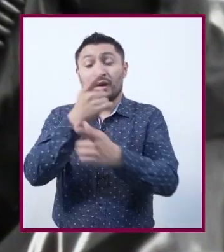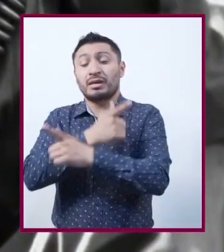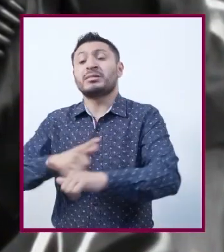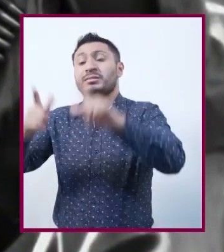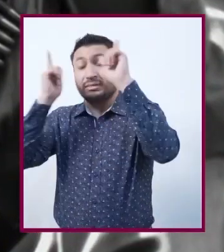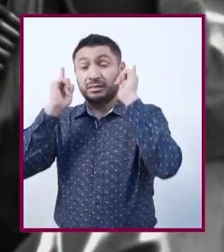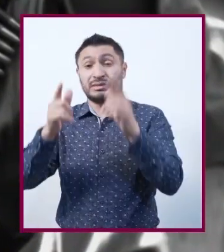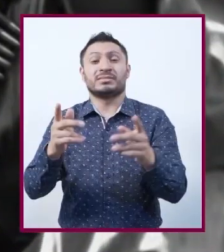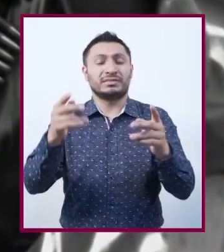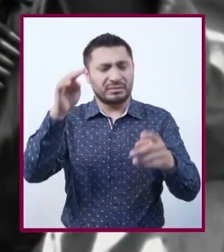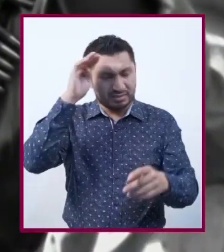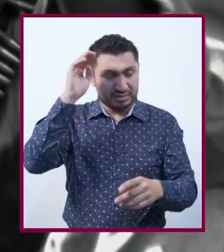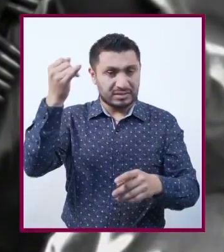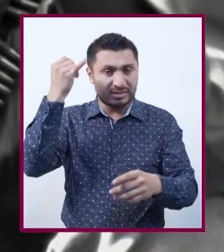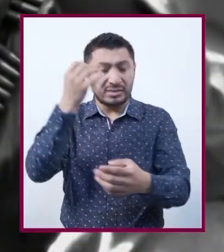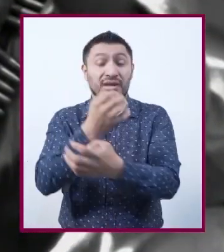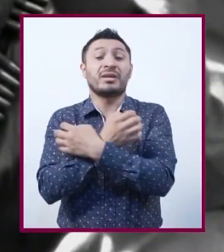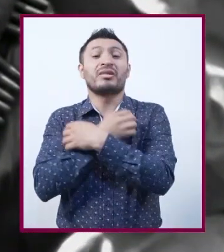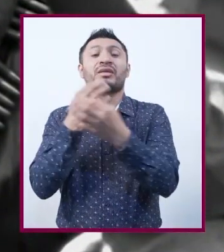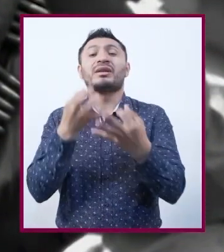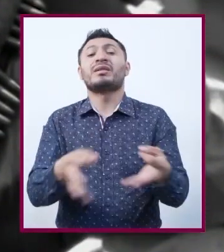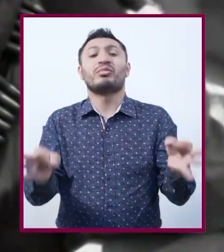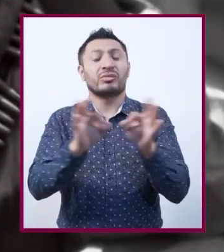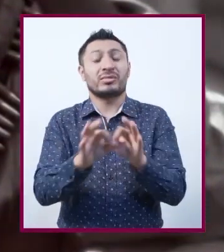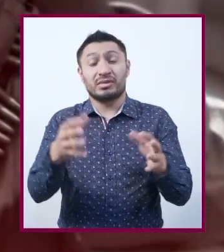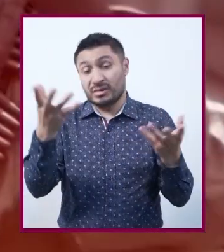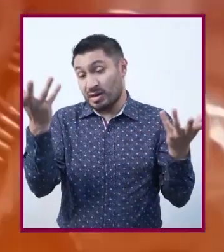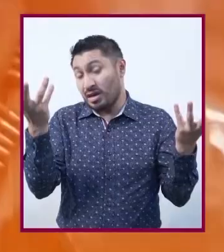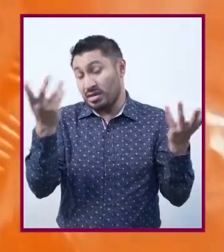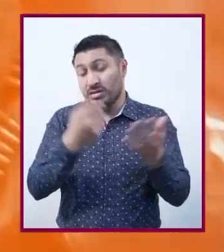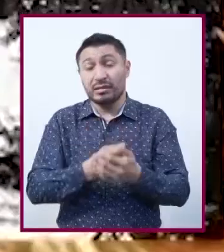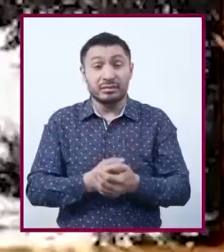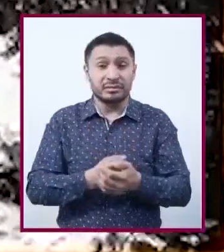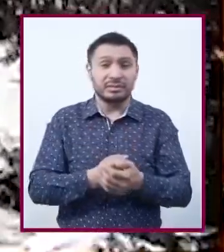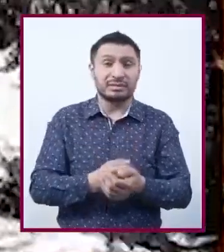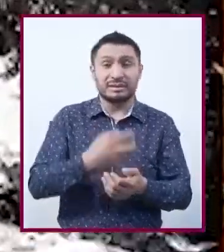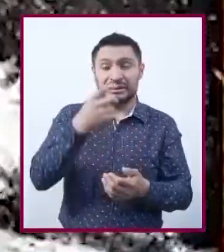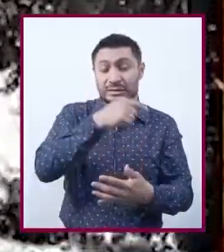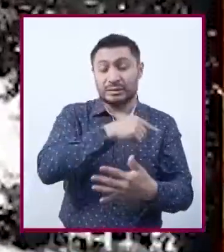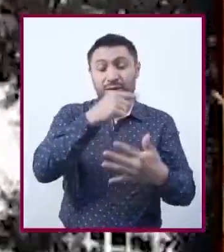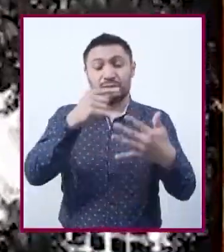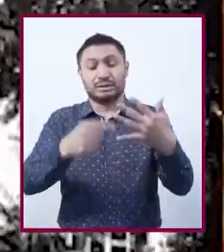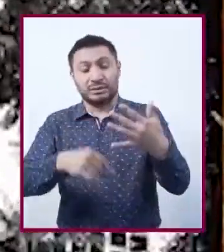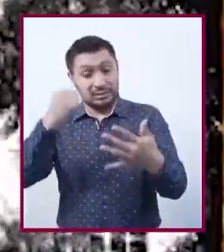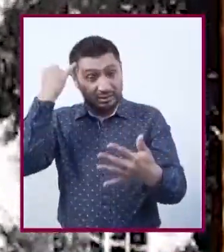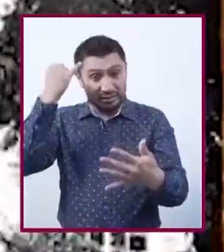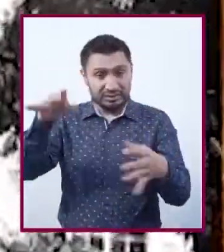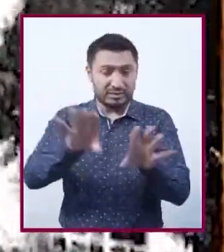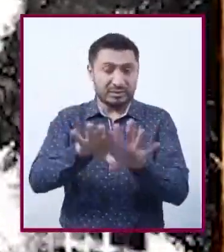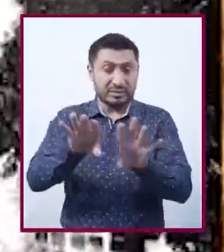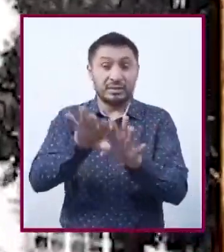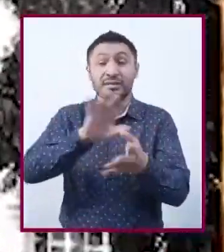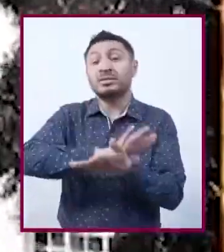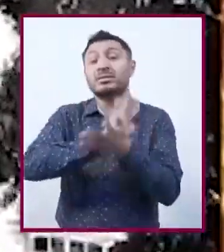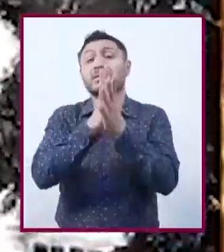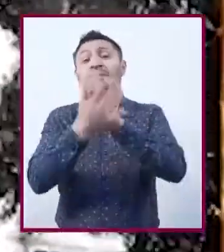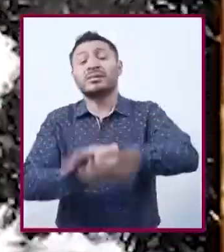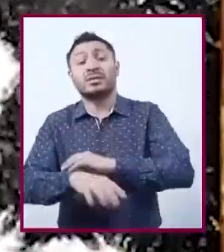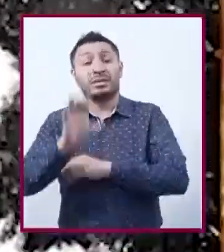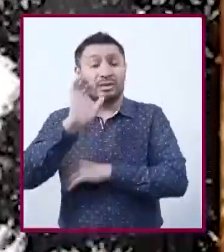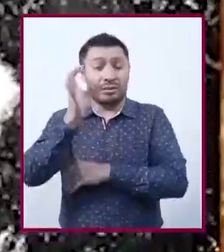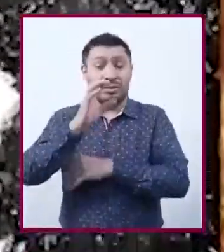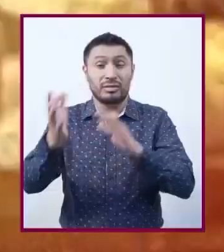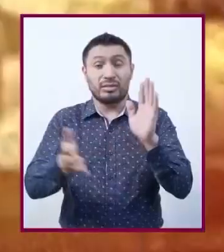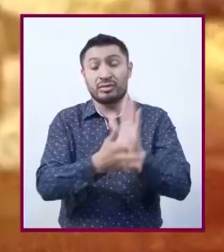educación era fundamental para calmar las aguas revueltas. Estas ideas se materializaron con la creación de la Escuela